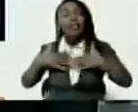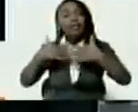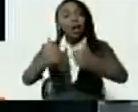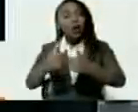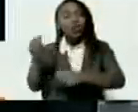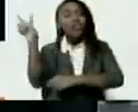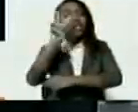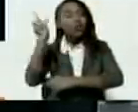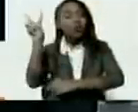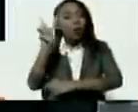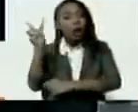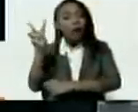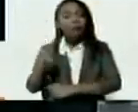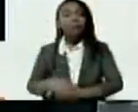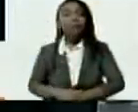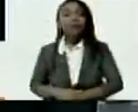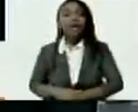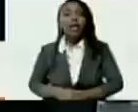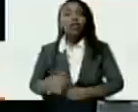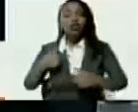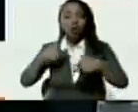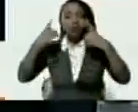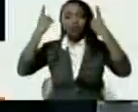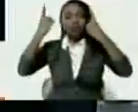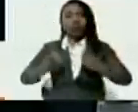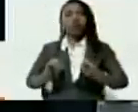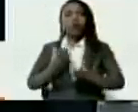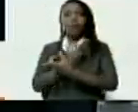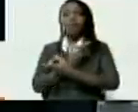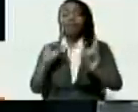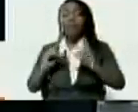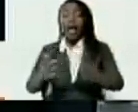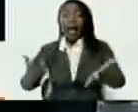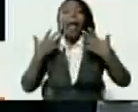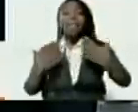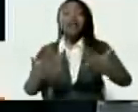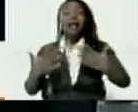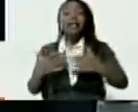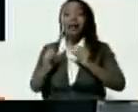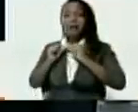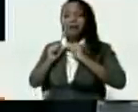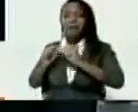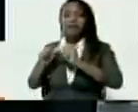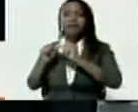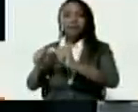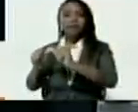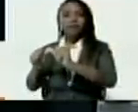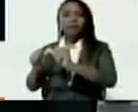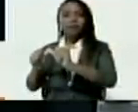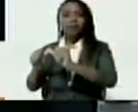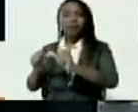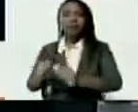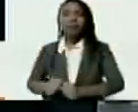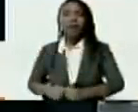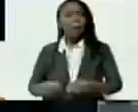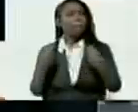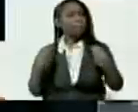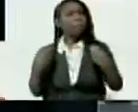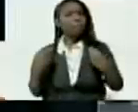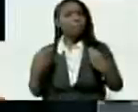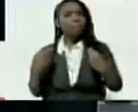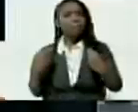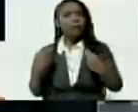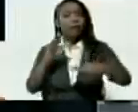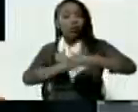venezolano he decidido declararlo en emergencia permanente para